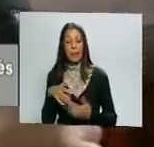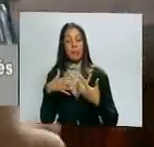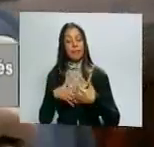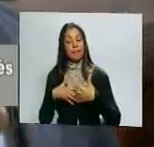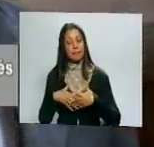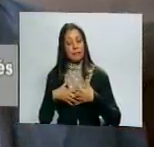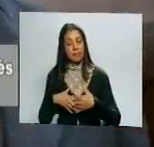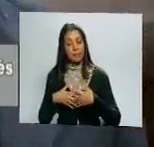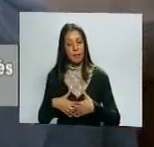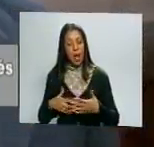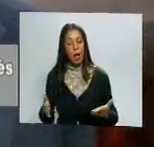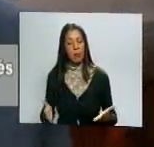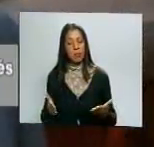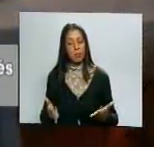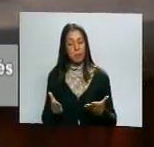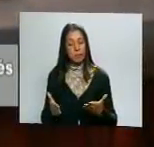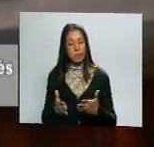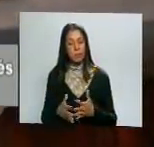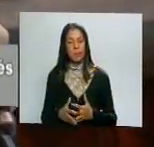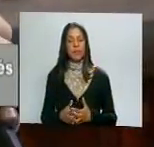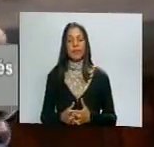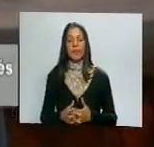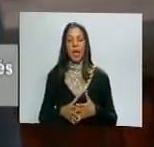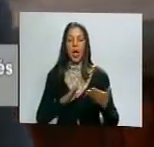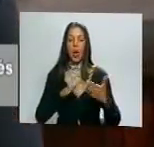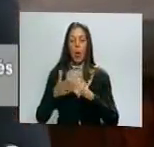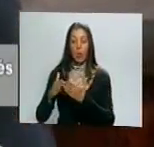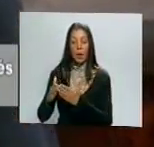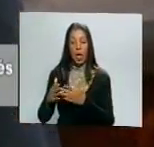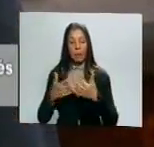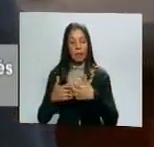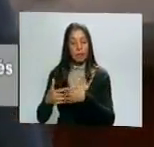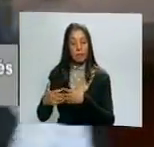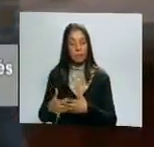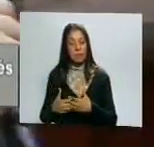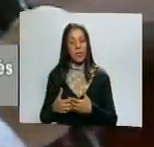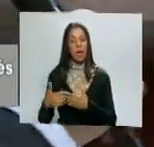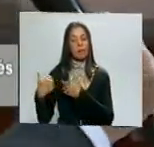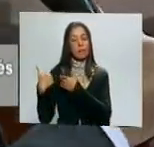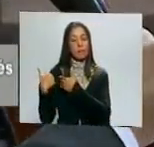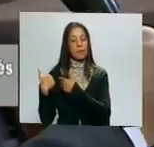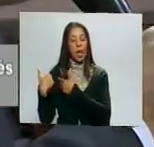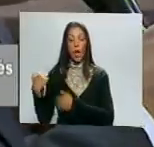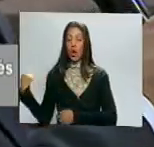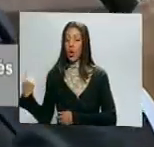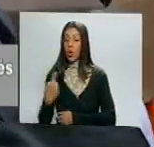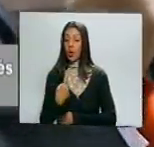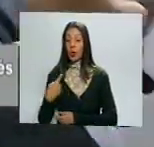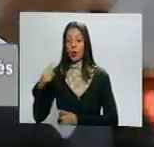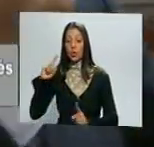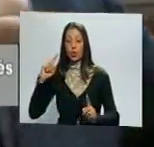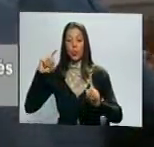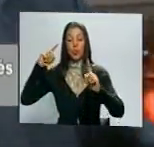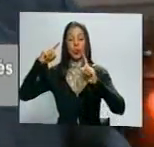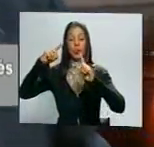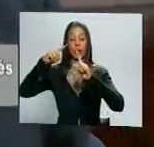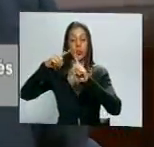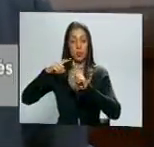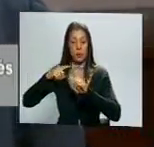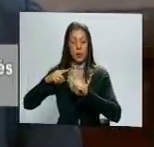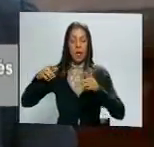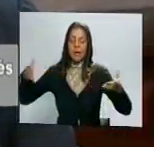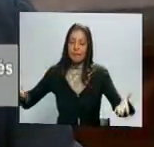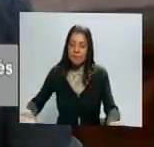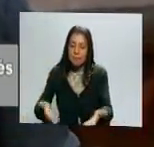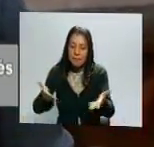ha venido siendo asumida por los CLAP y que tenemos el desafío de hacerla avanzar